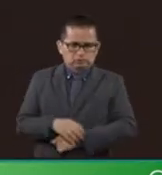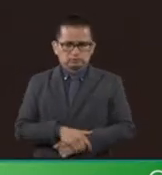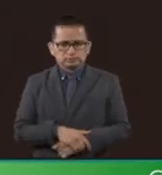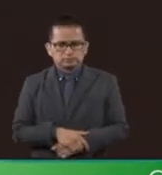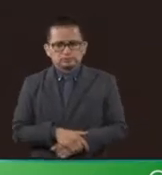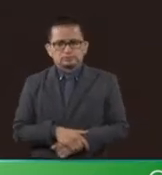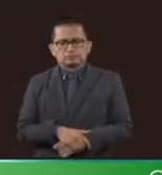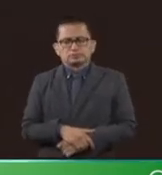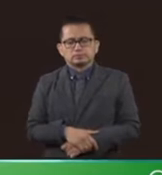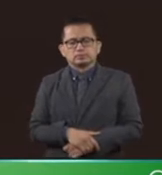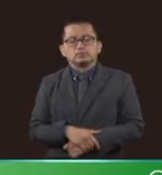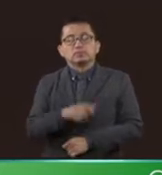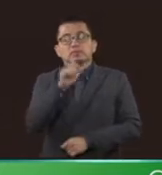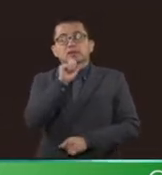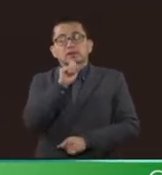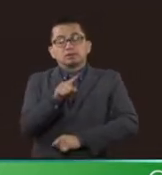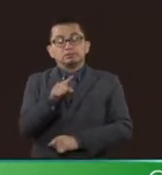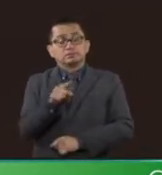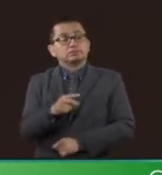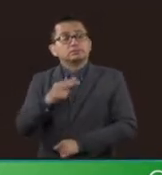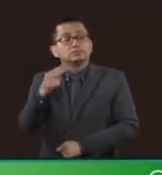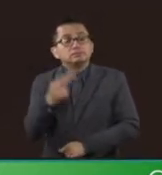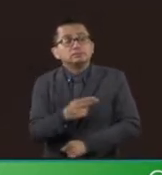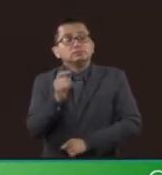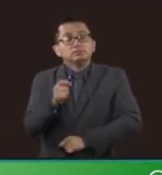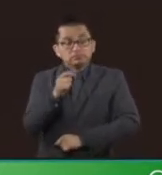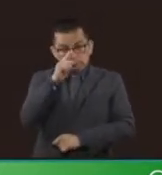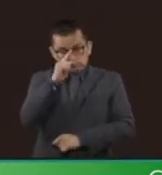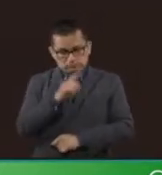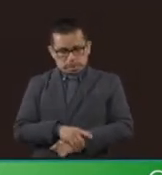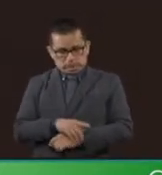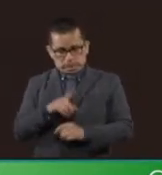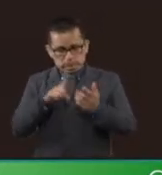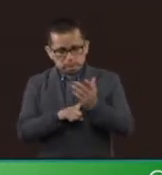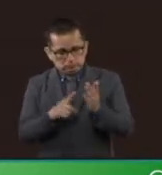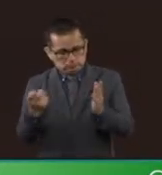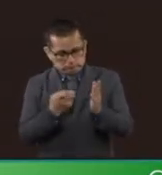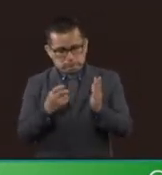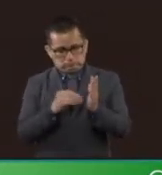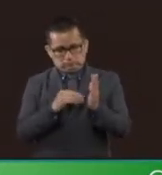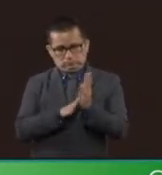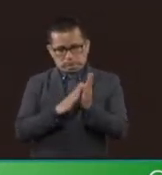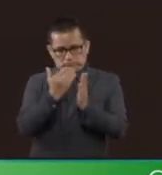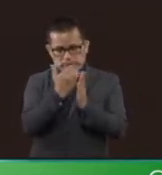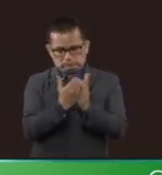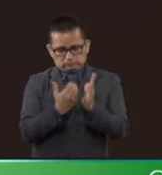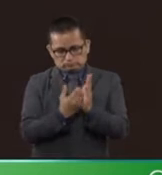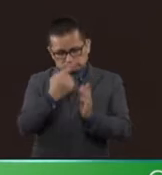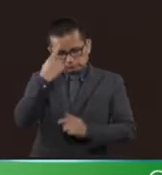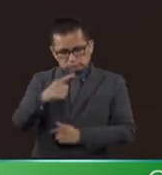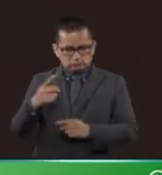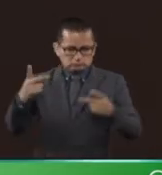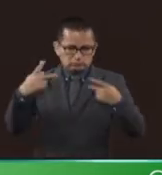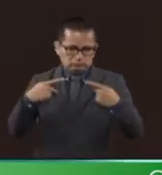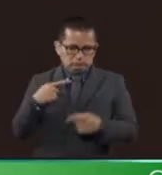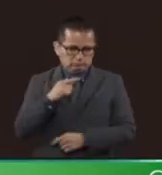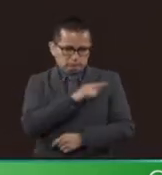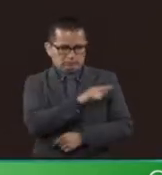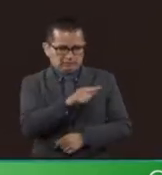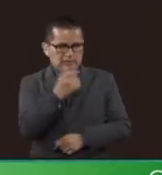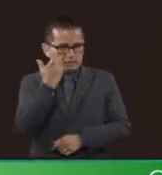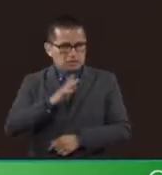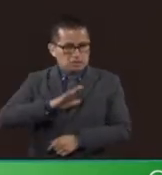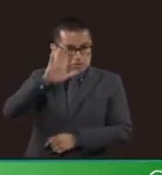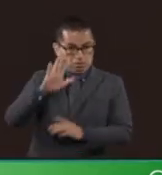Por otro lado, es necesario que dentro de los formatos que se soliciten a las personas aspirantes a participar en la